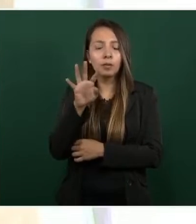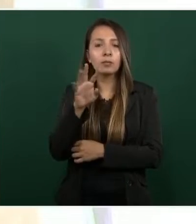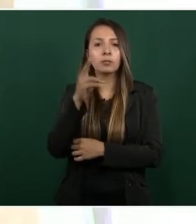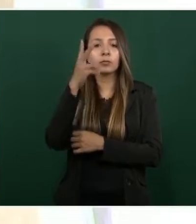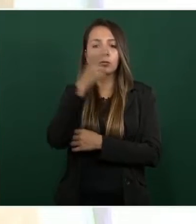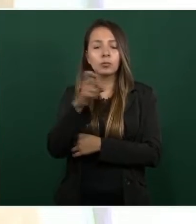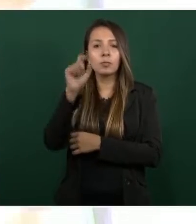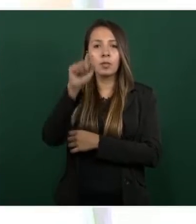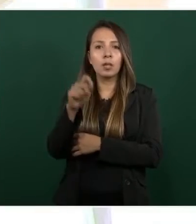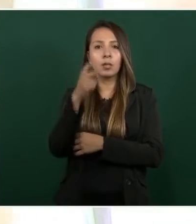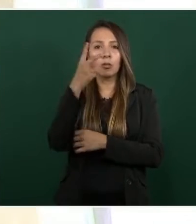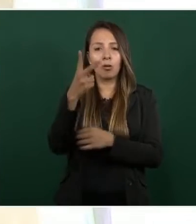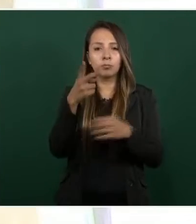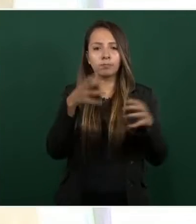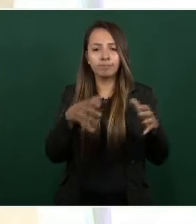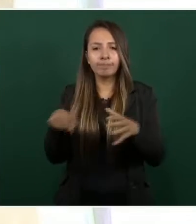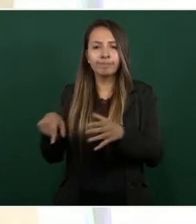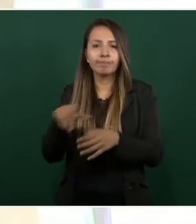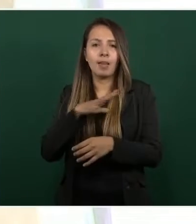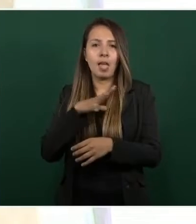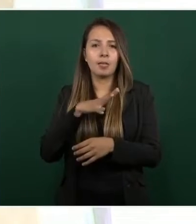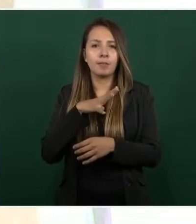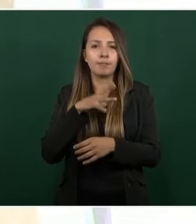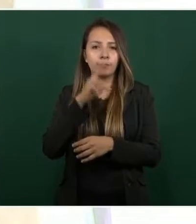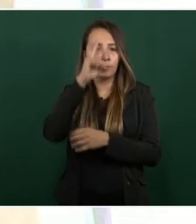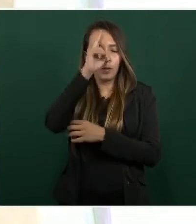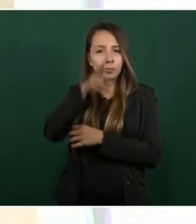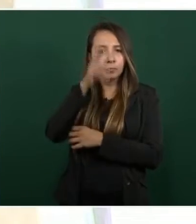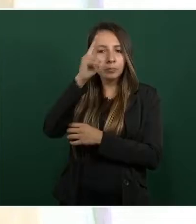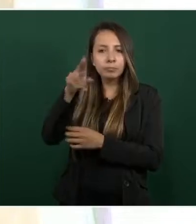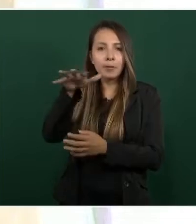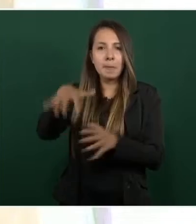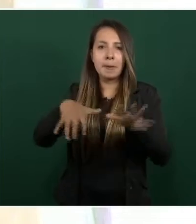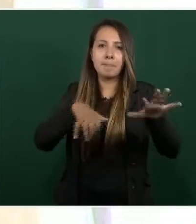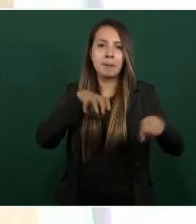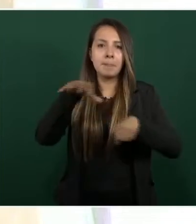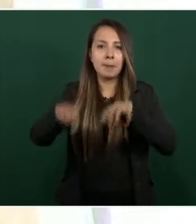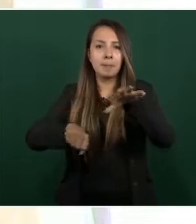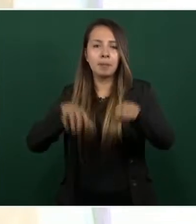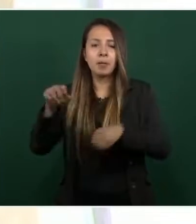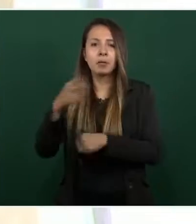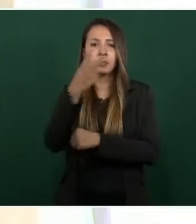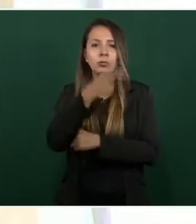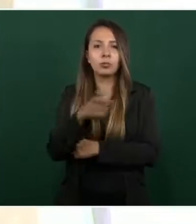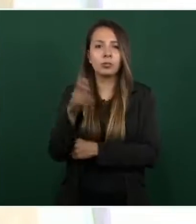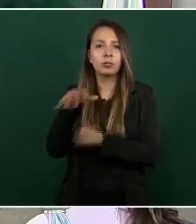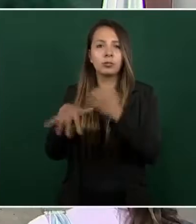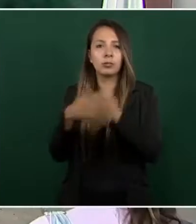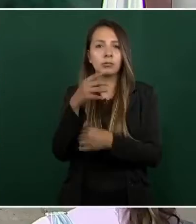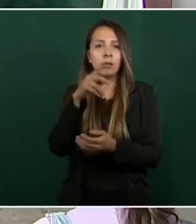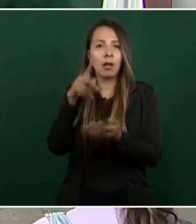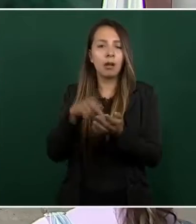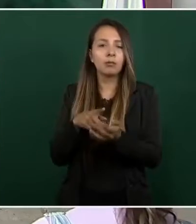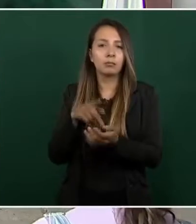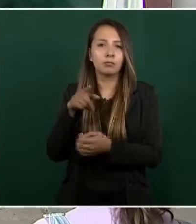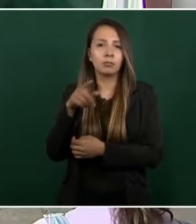con mercancías ilícitas y 17.5 kilogramos de marihuana. La que sigue, por favor.